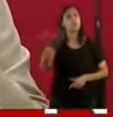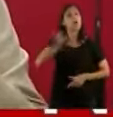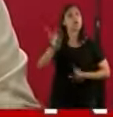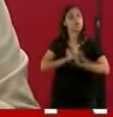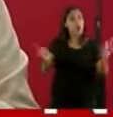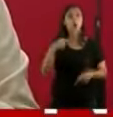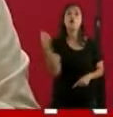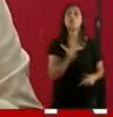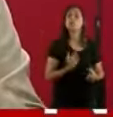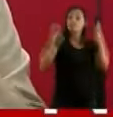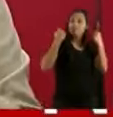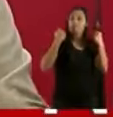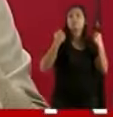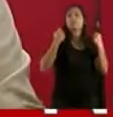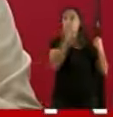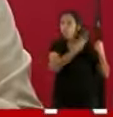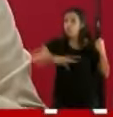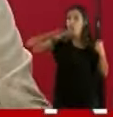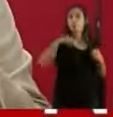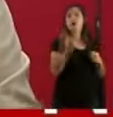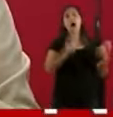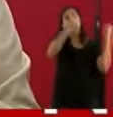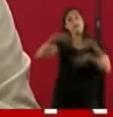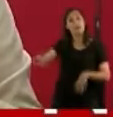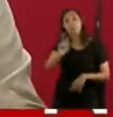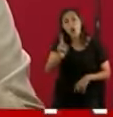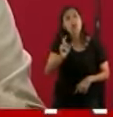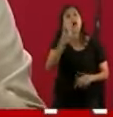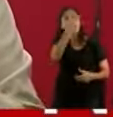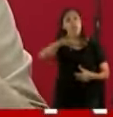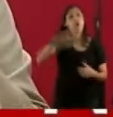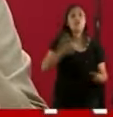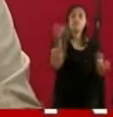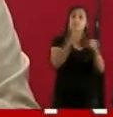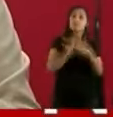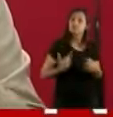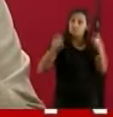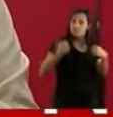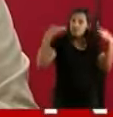doblar los brazos, no vamos a aflojar, no